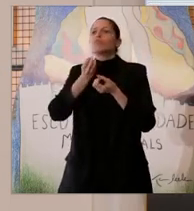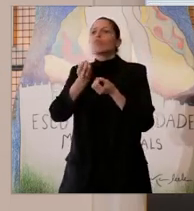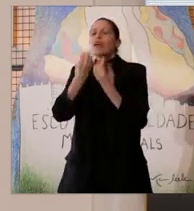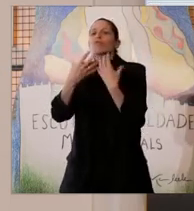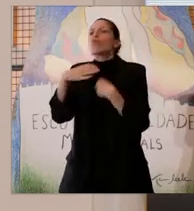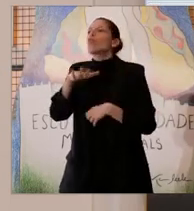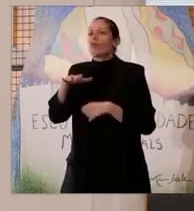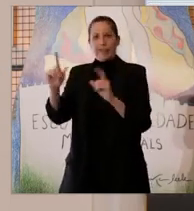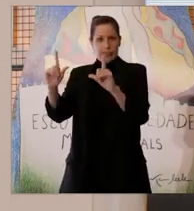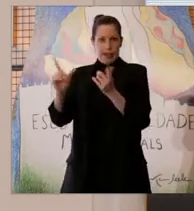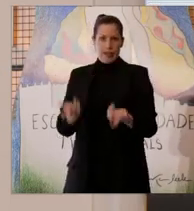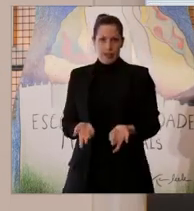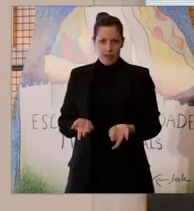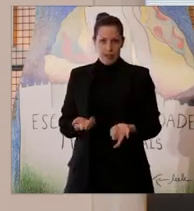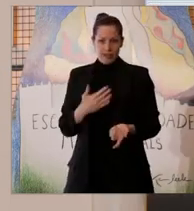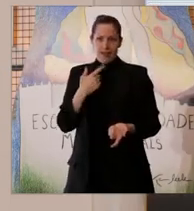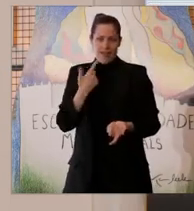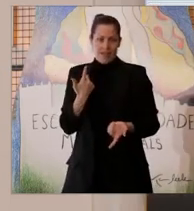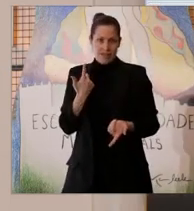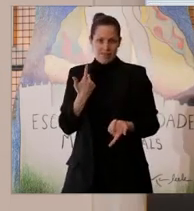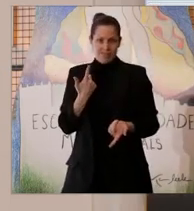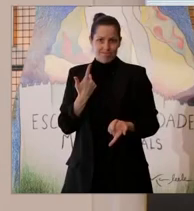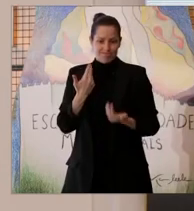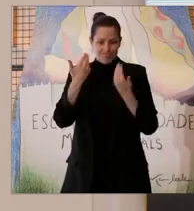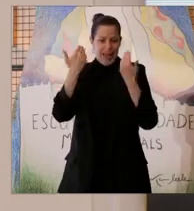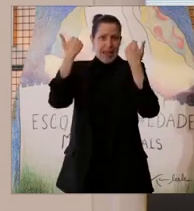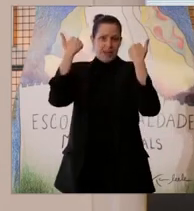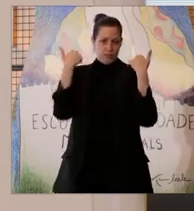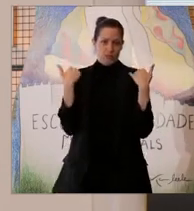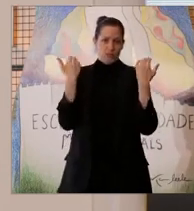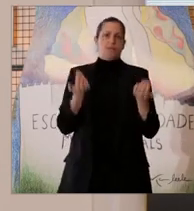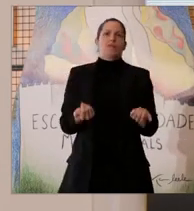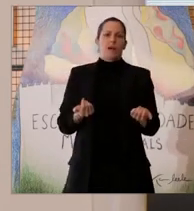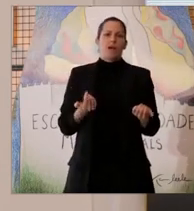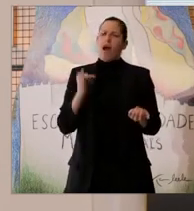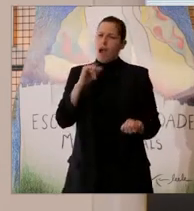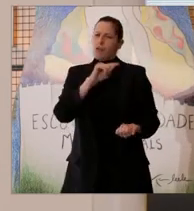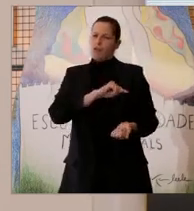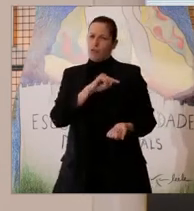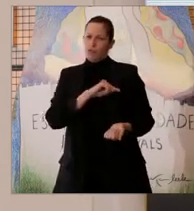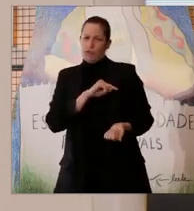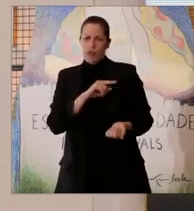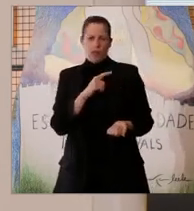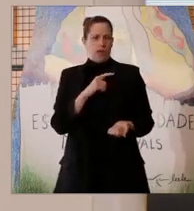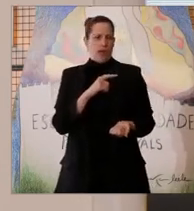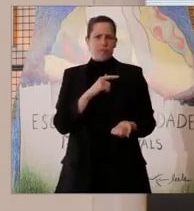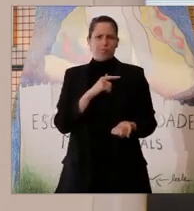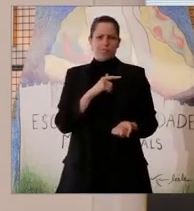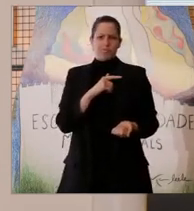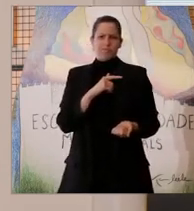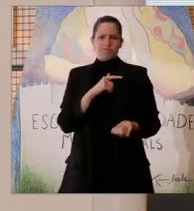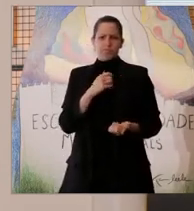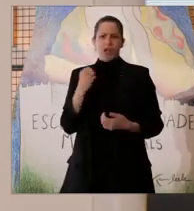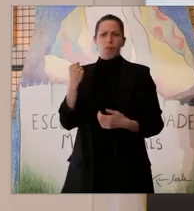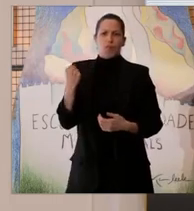eso y son muy conscientes a la hora de manejar el poder pero a lo mejor no son tan conscientes a la hora de manejar sociedades O